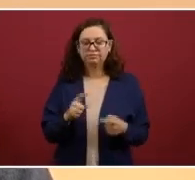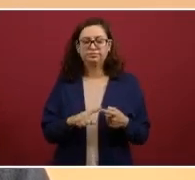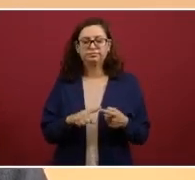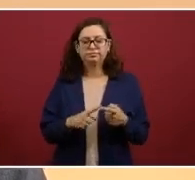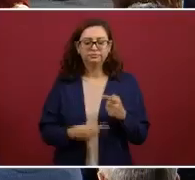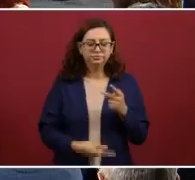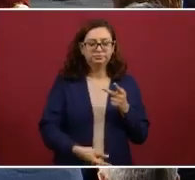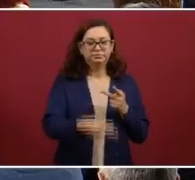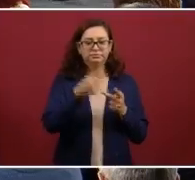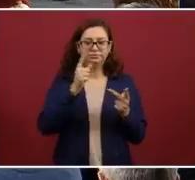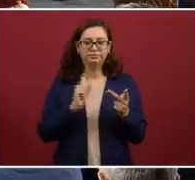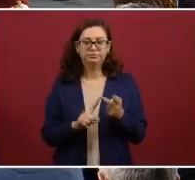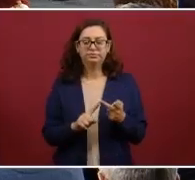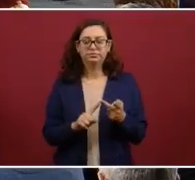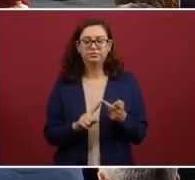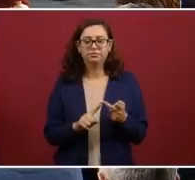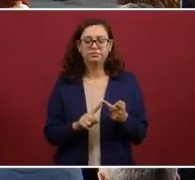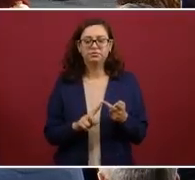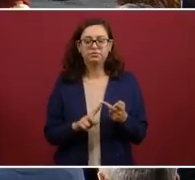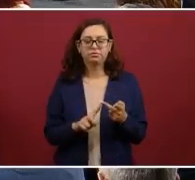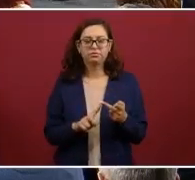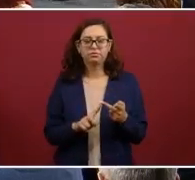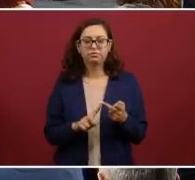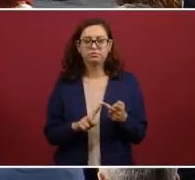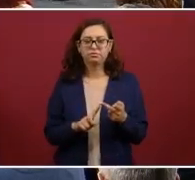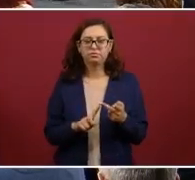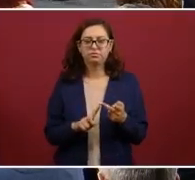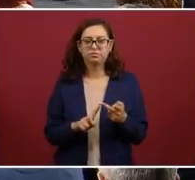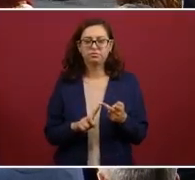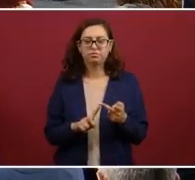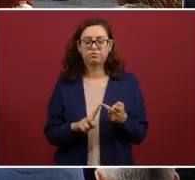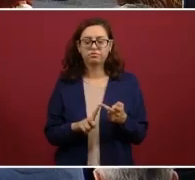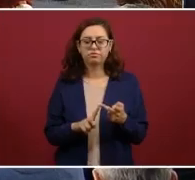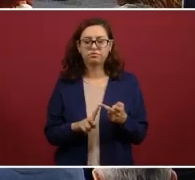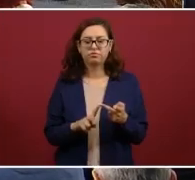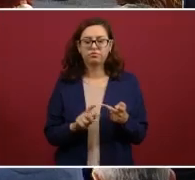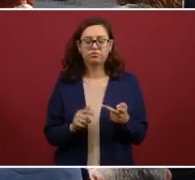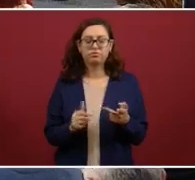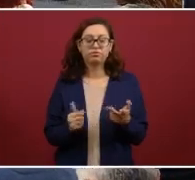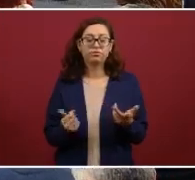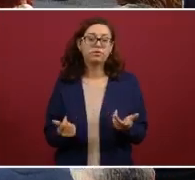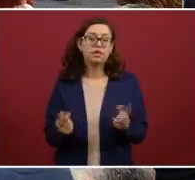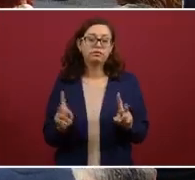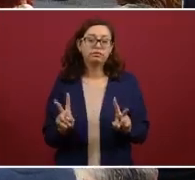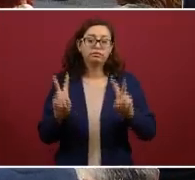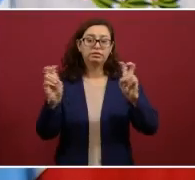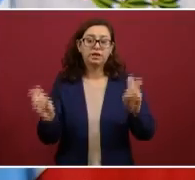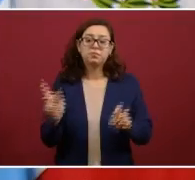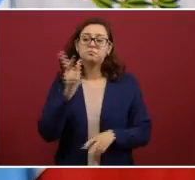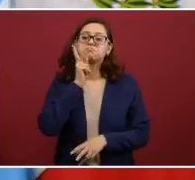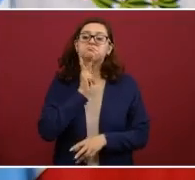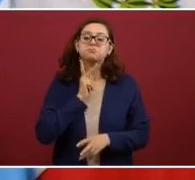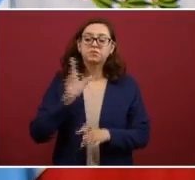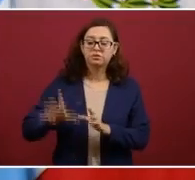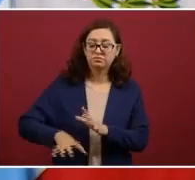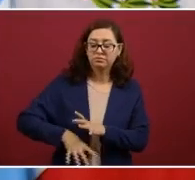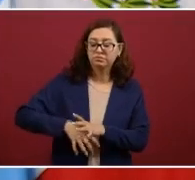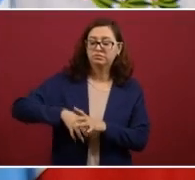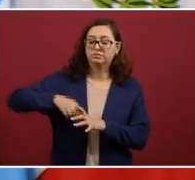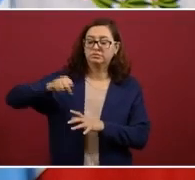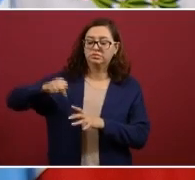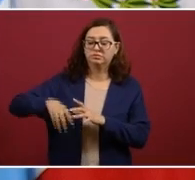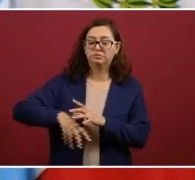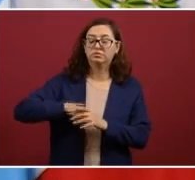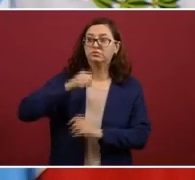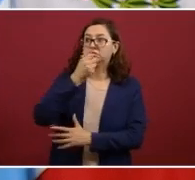Lo otro, que las prácticas de extracción de crudo no afecten el